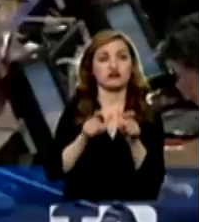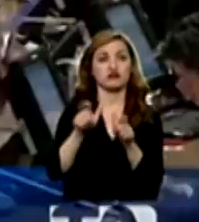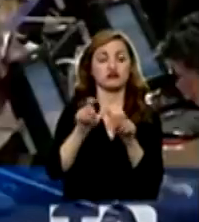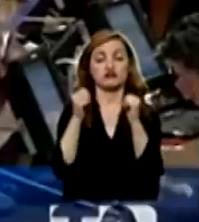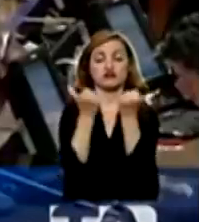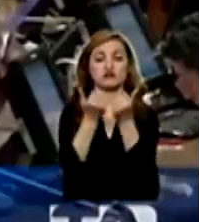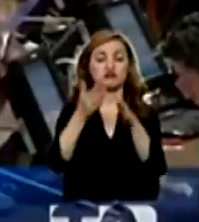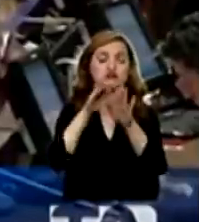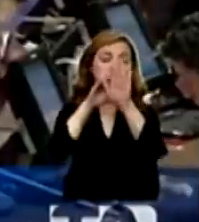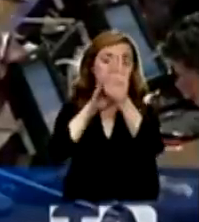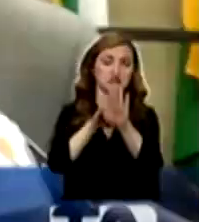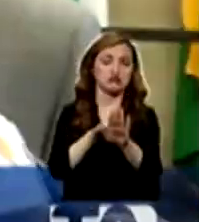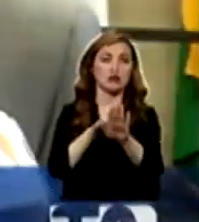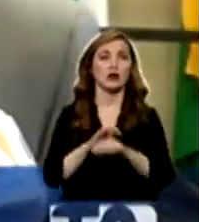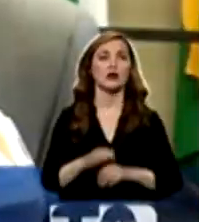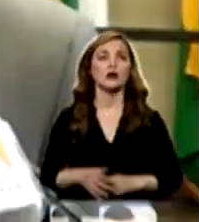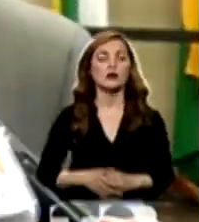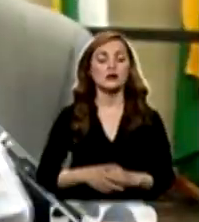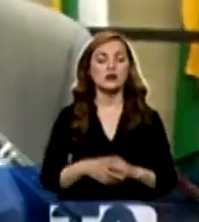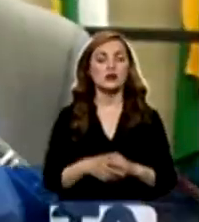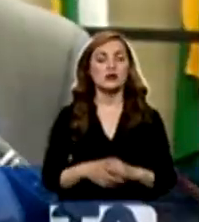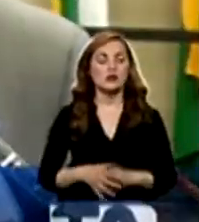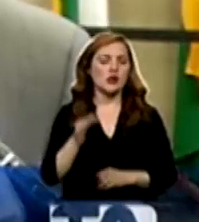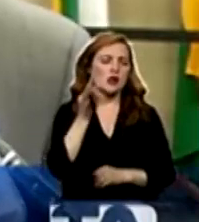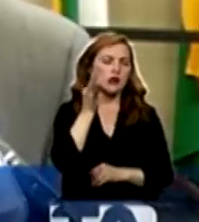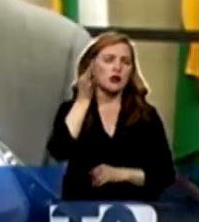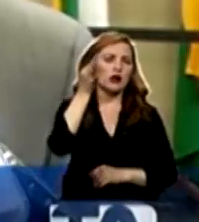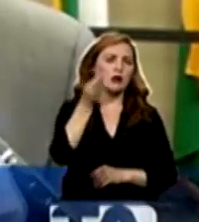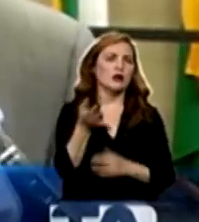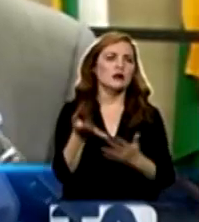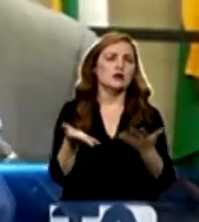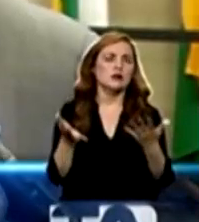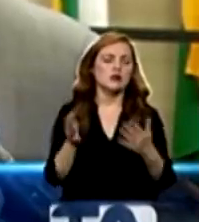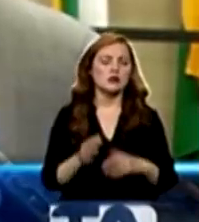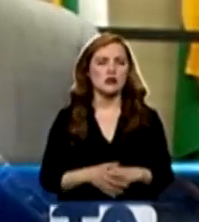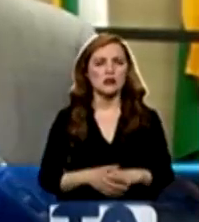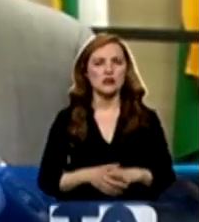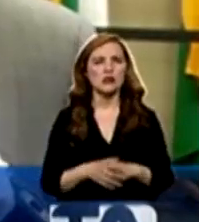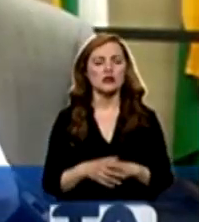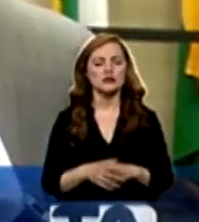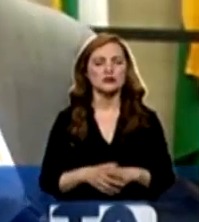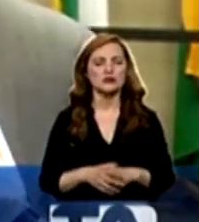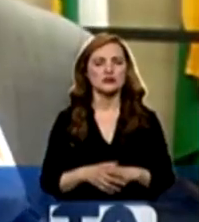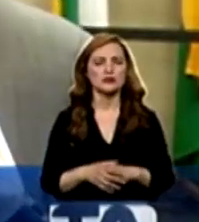normar estas pensiones. Para que a futuro no resulte... ese insulto de